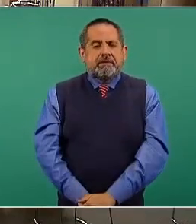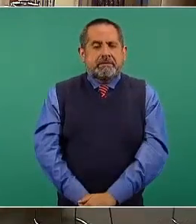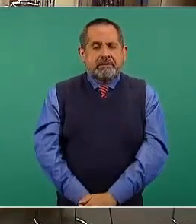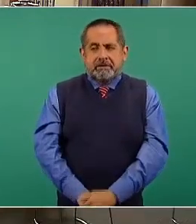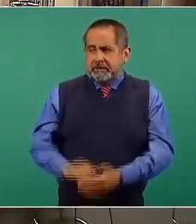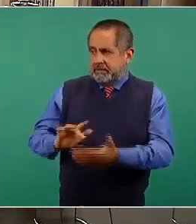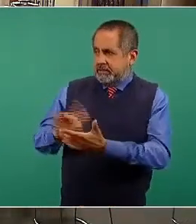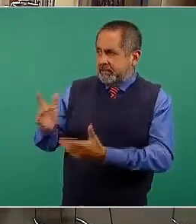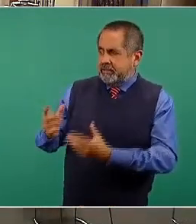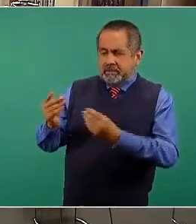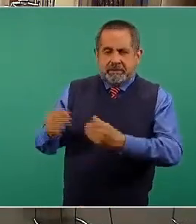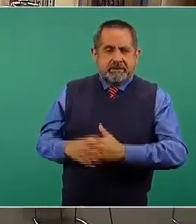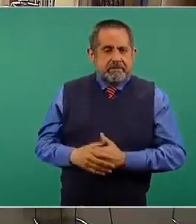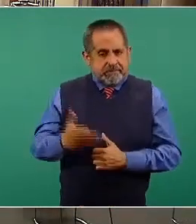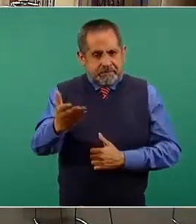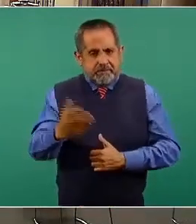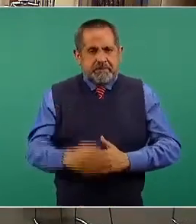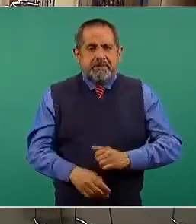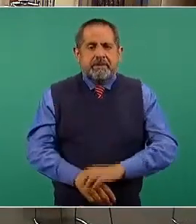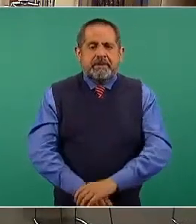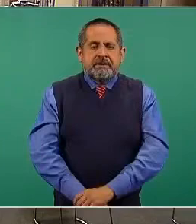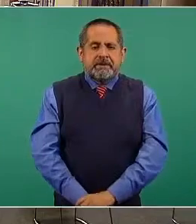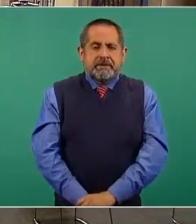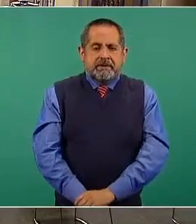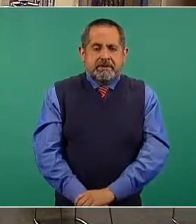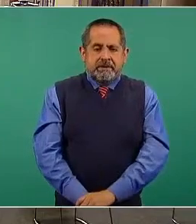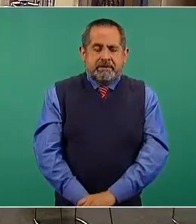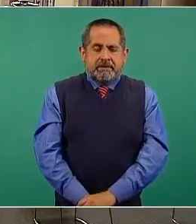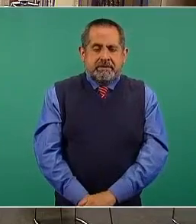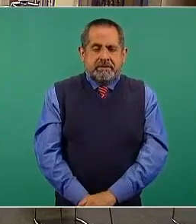Muchísimas gracias, compañero.